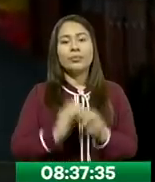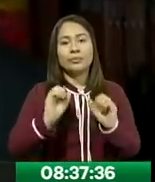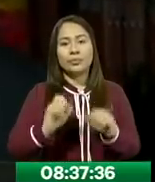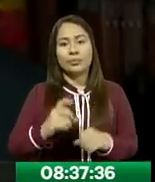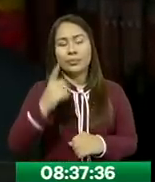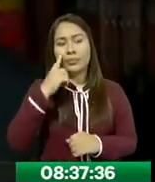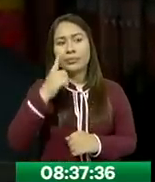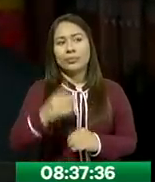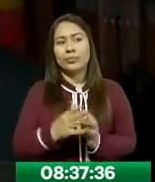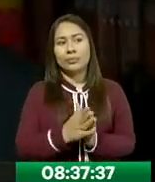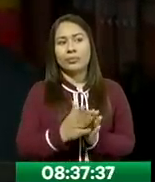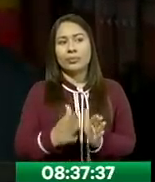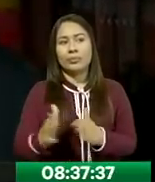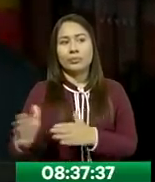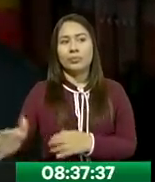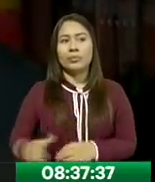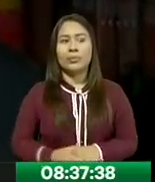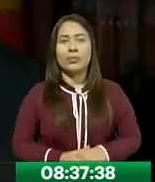ha llegado aproximadamente